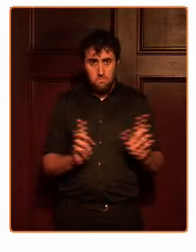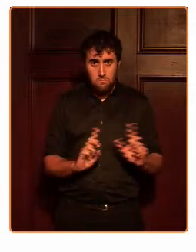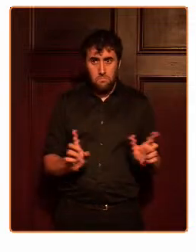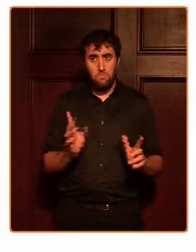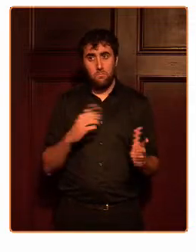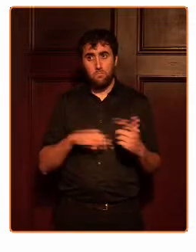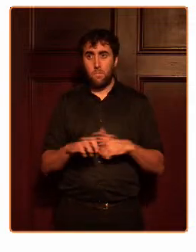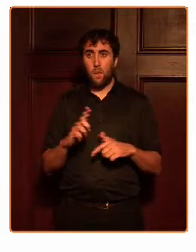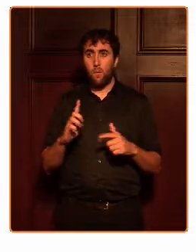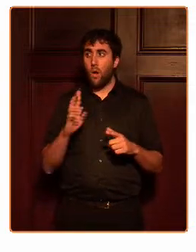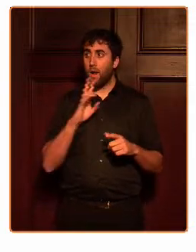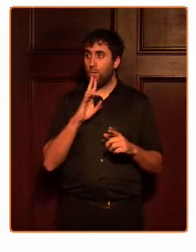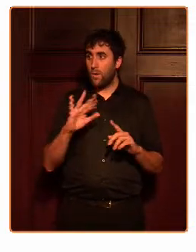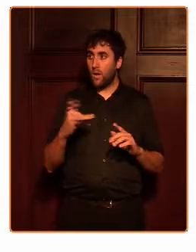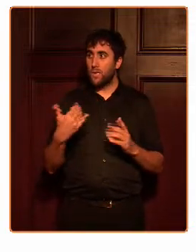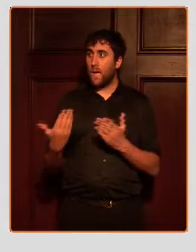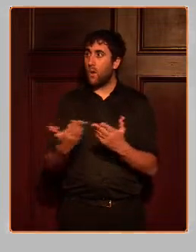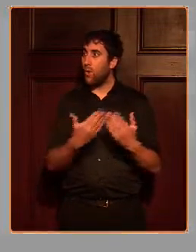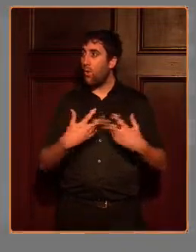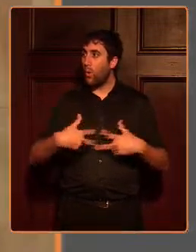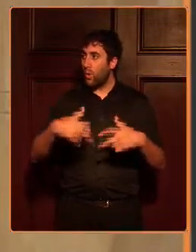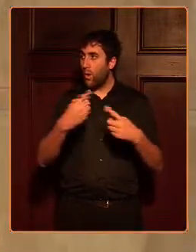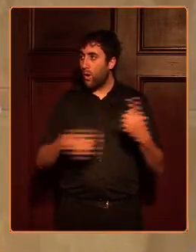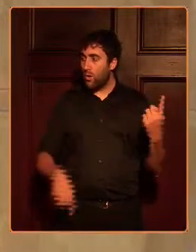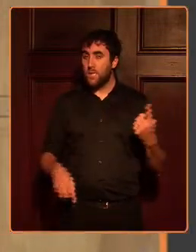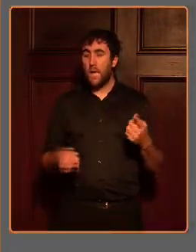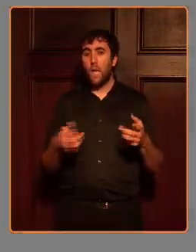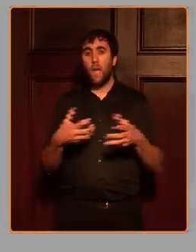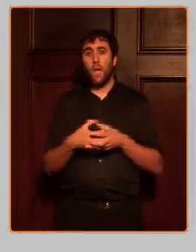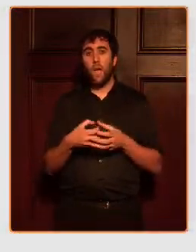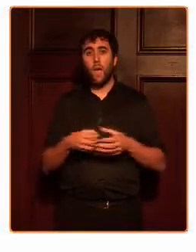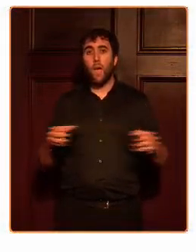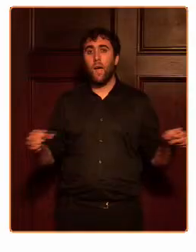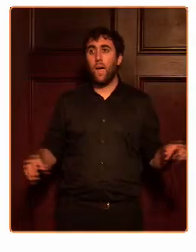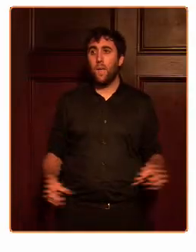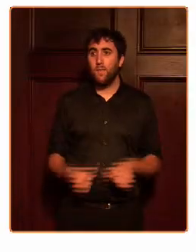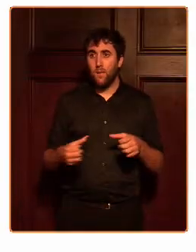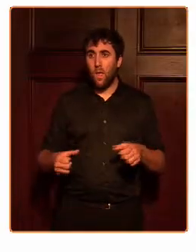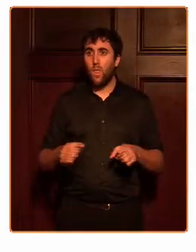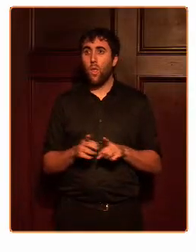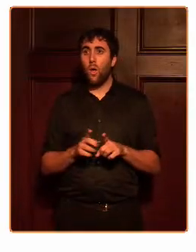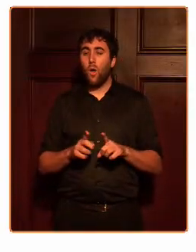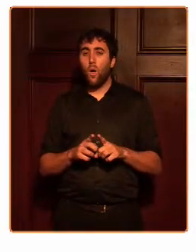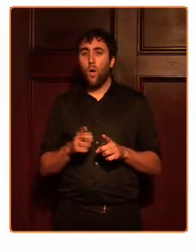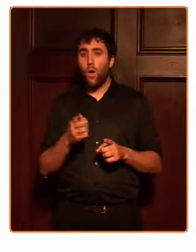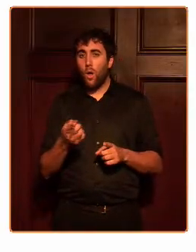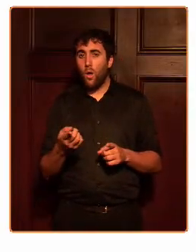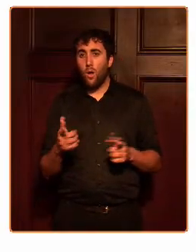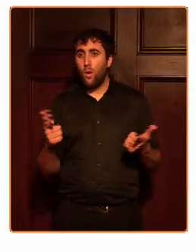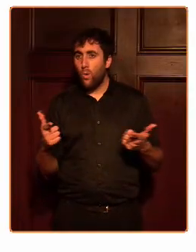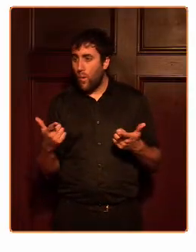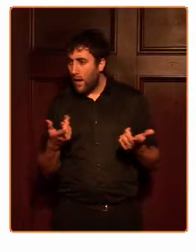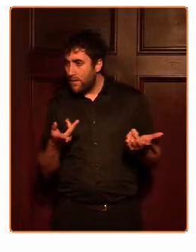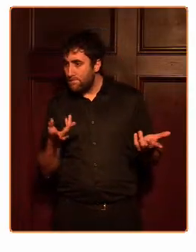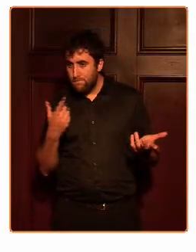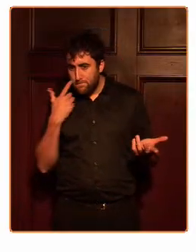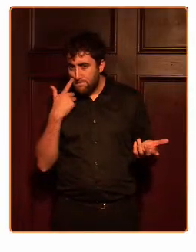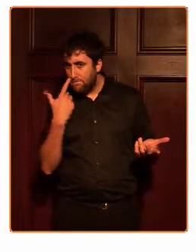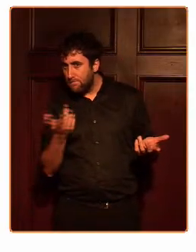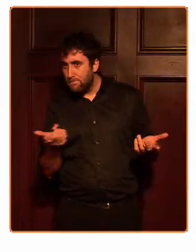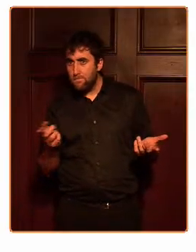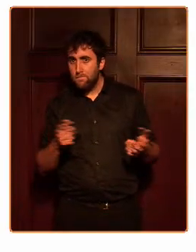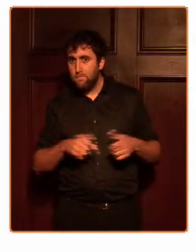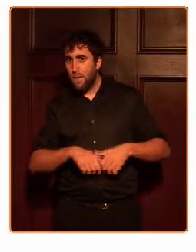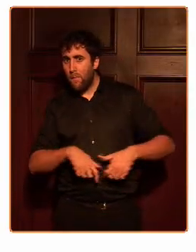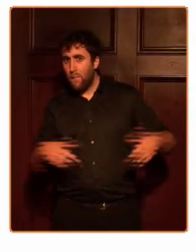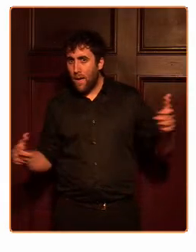Los resultados de este estudio de Denise Pope, de Stanford, están en la misma dirección. No tenemos ninguna razón para creer que el